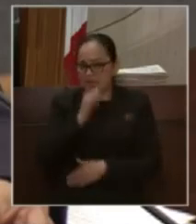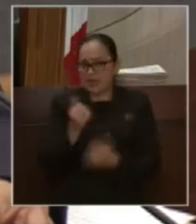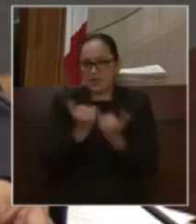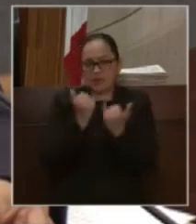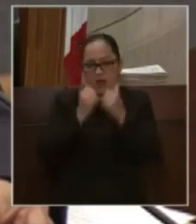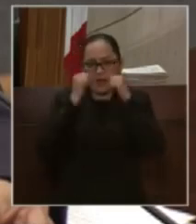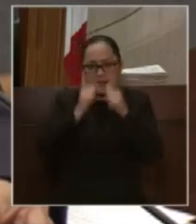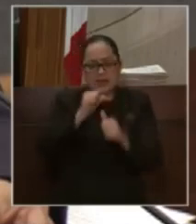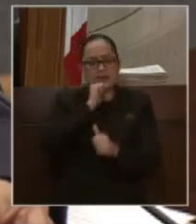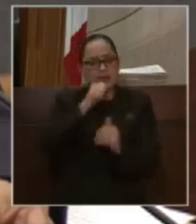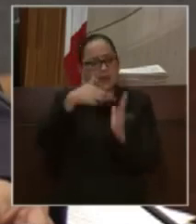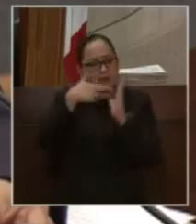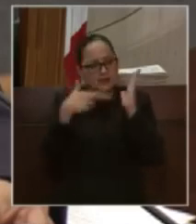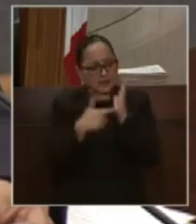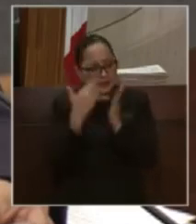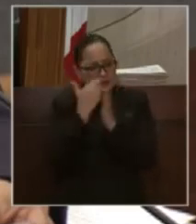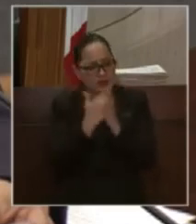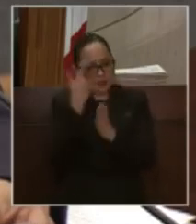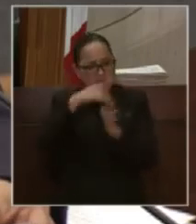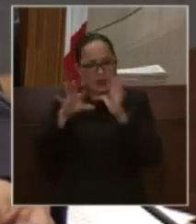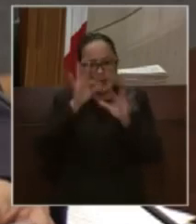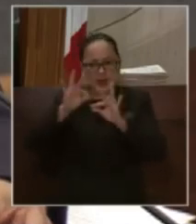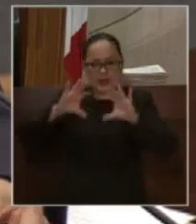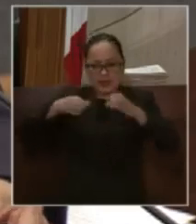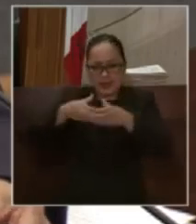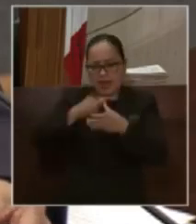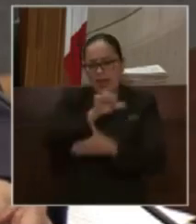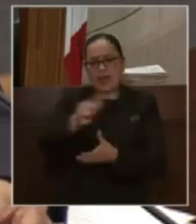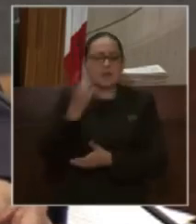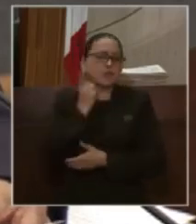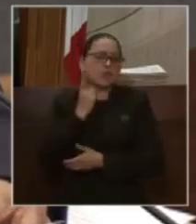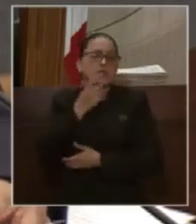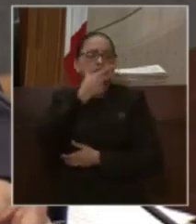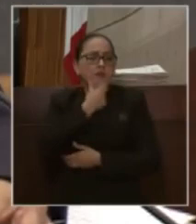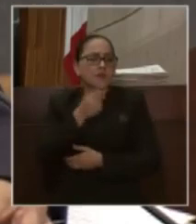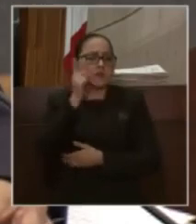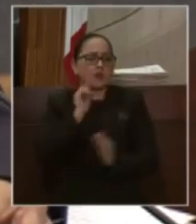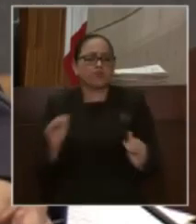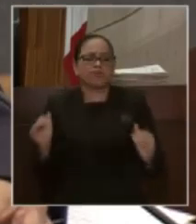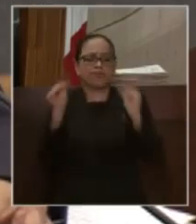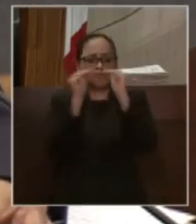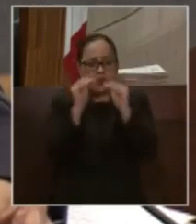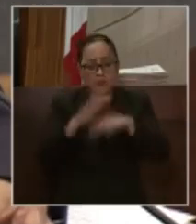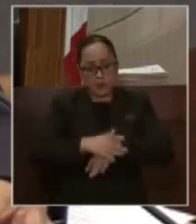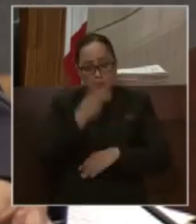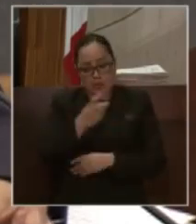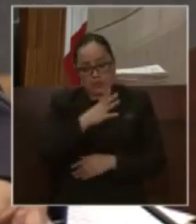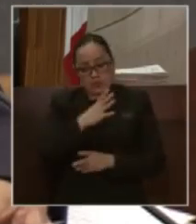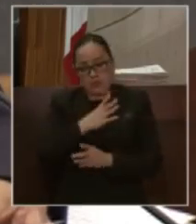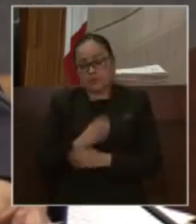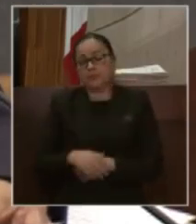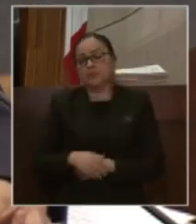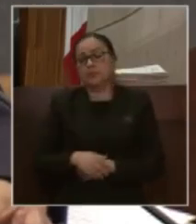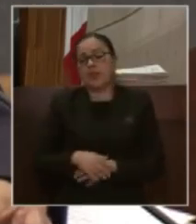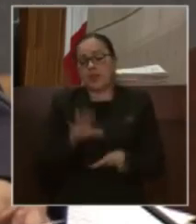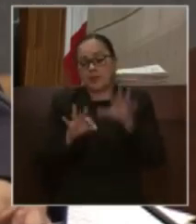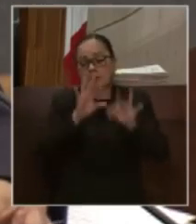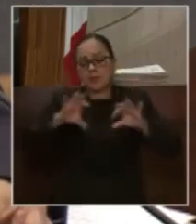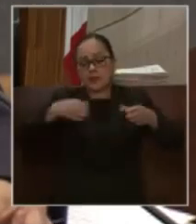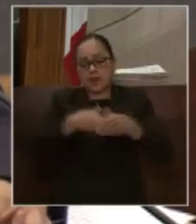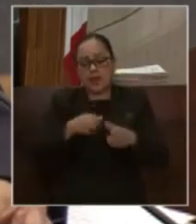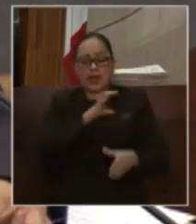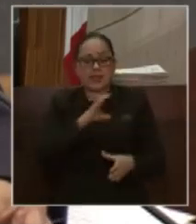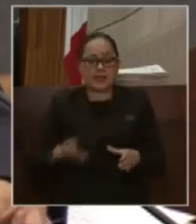los lineamientos para la asignación de diputaciones sin razón para ello. De ahí que al resultar fundados los agravios relativos a la indebida asignación de